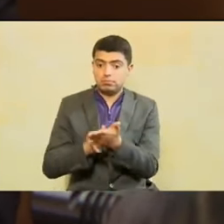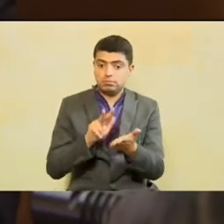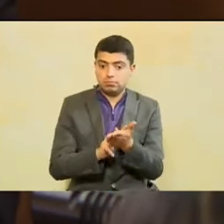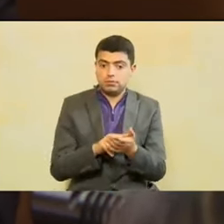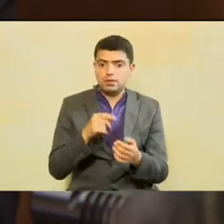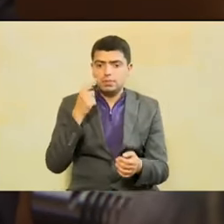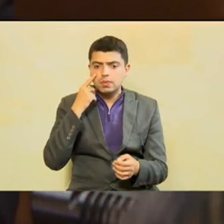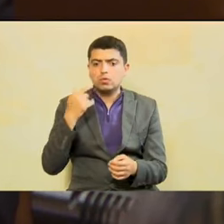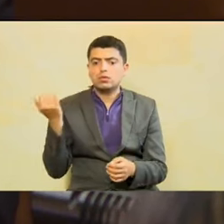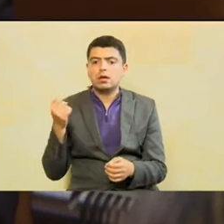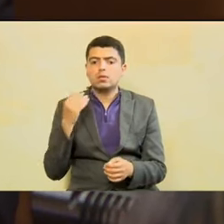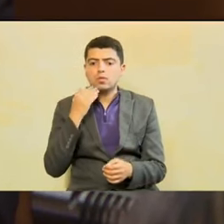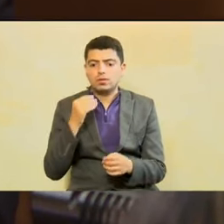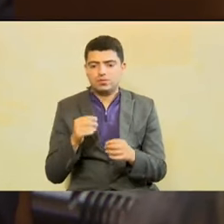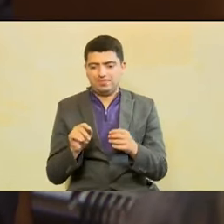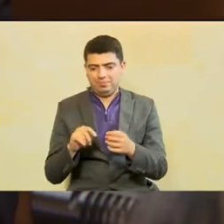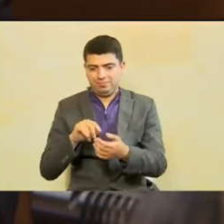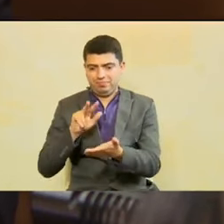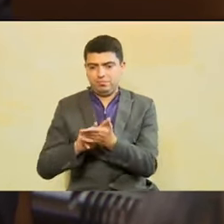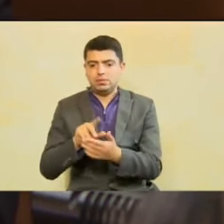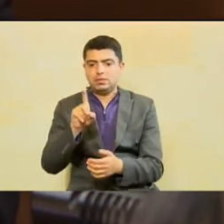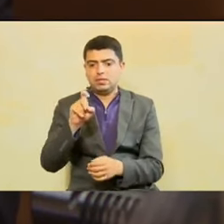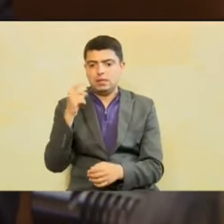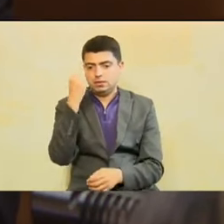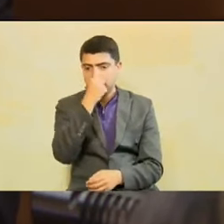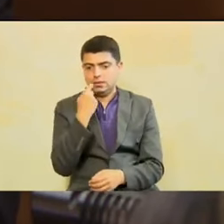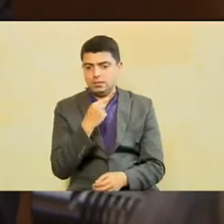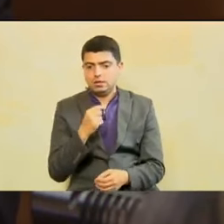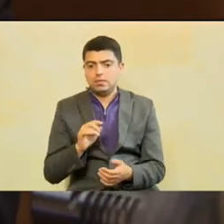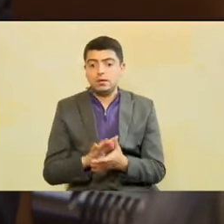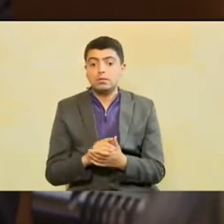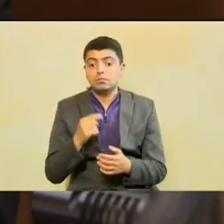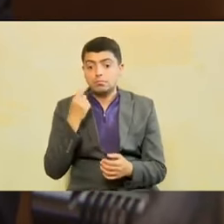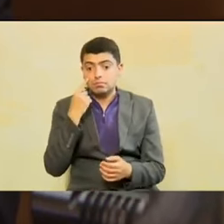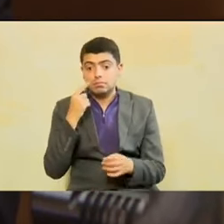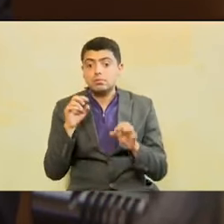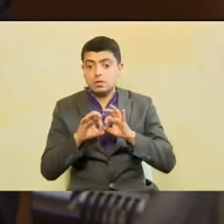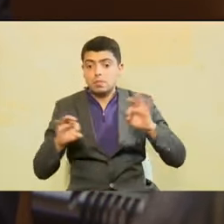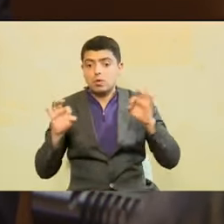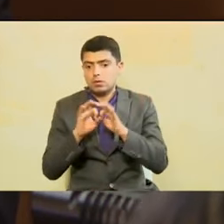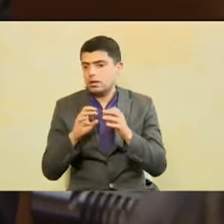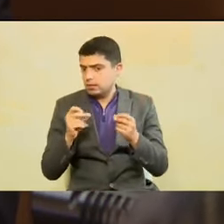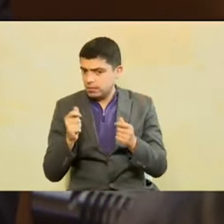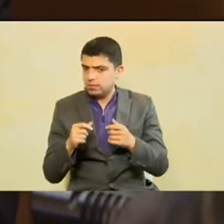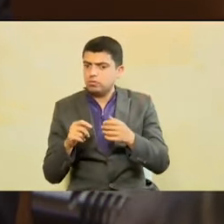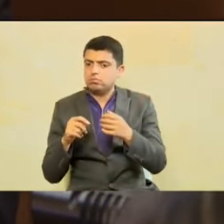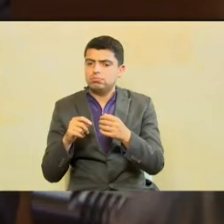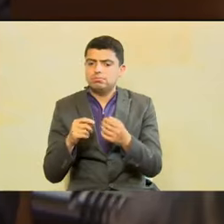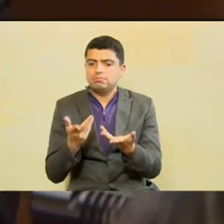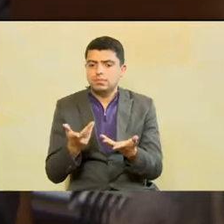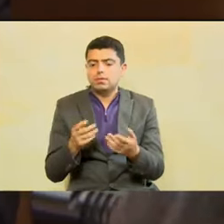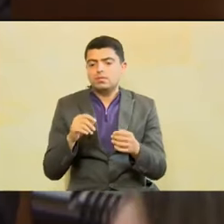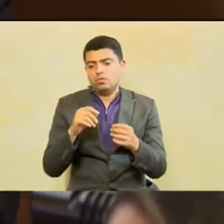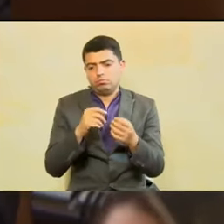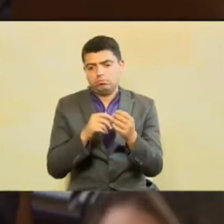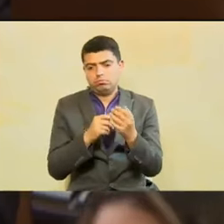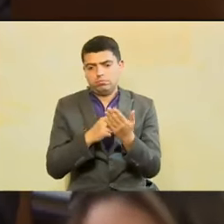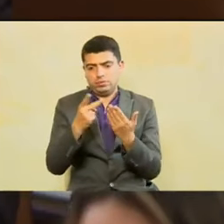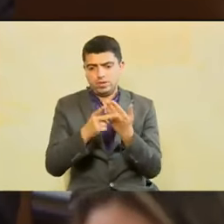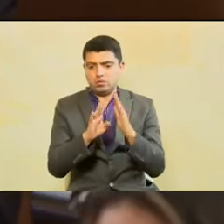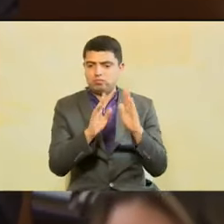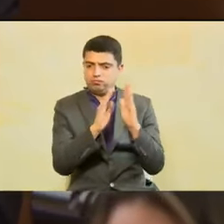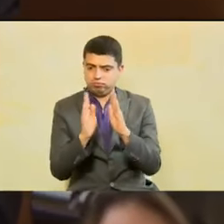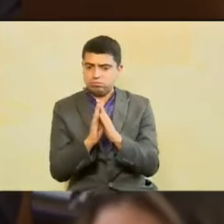septiembre en la ponencia para segundo debate necesitamos entonces poderlo sacar adelante Muchas gracias señora